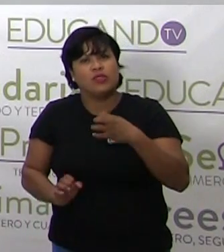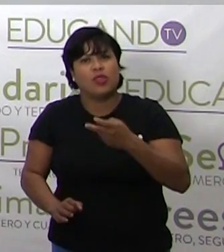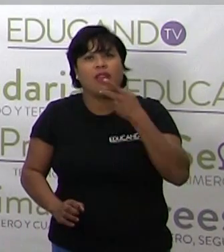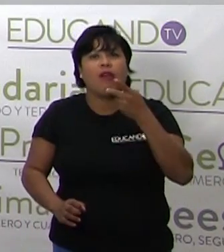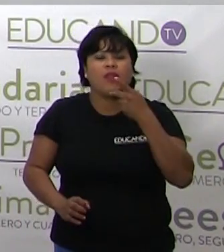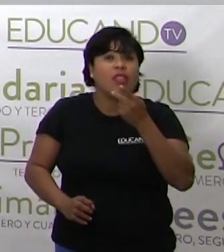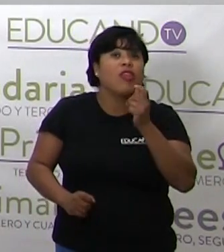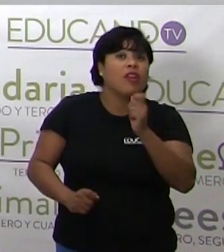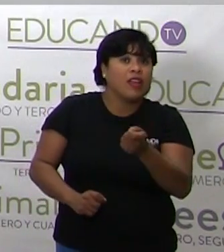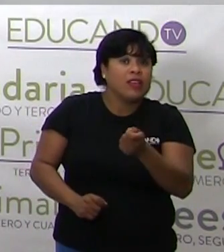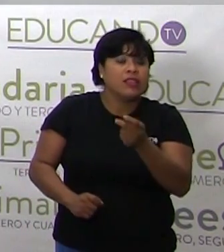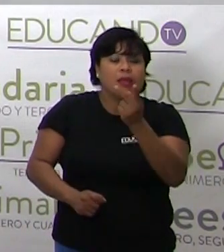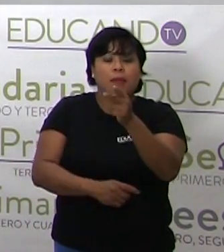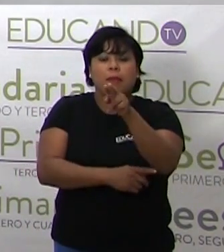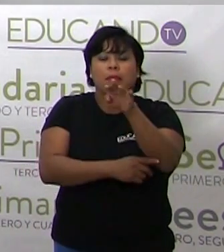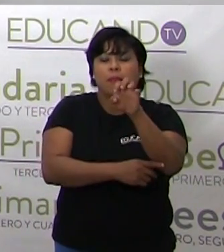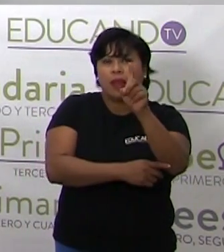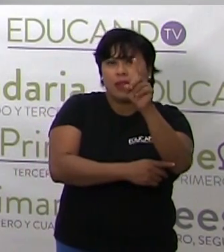del